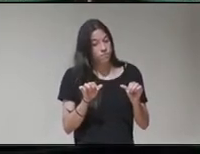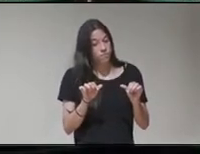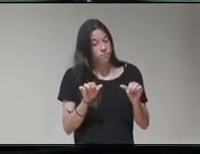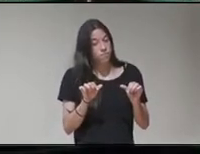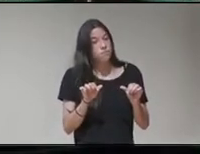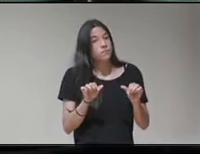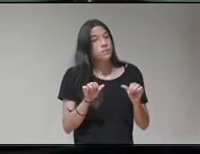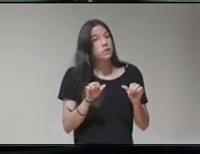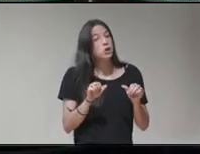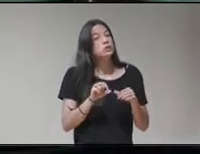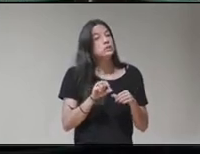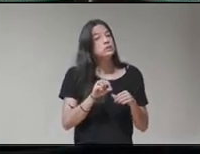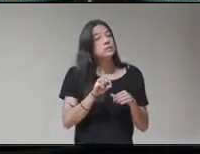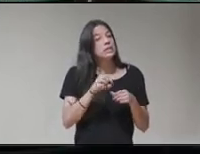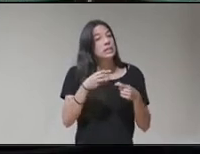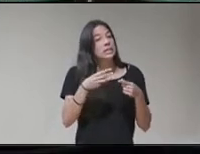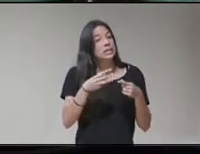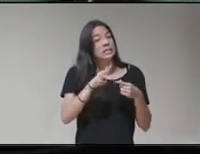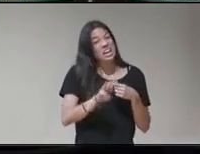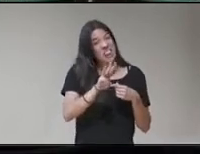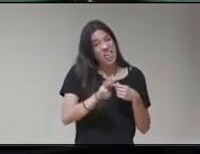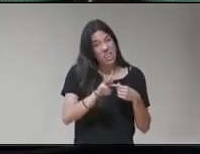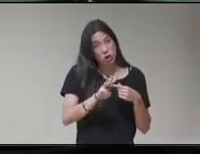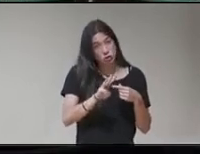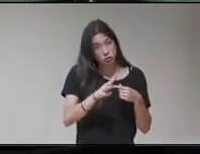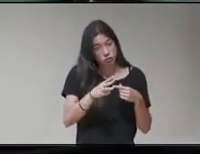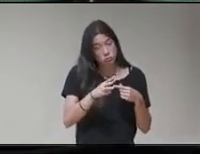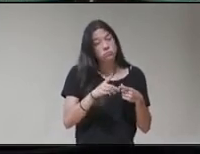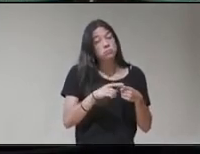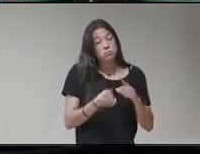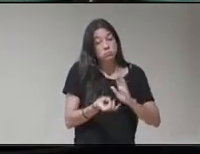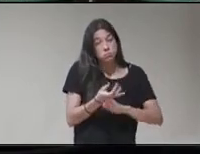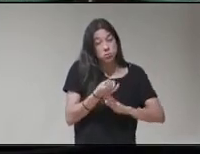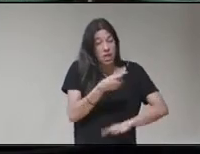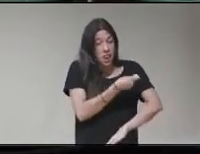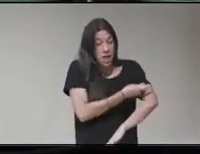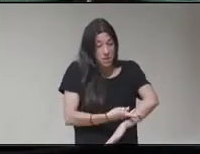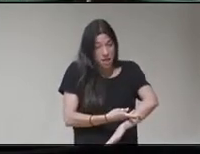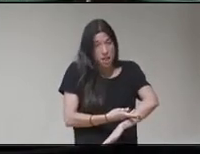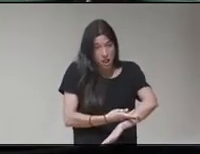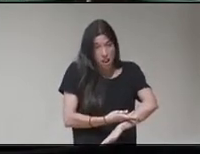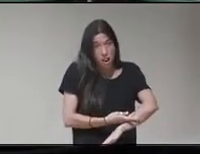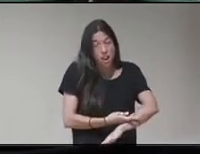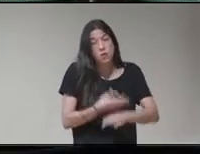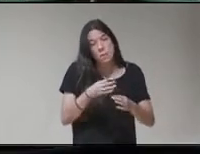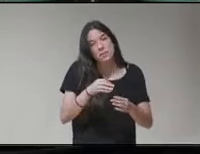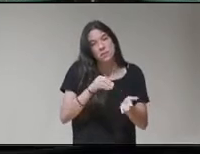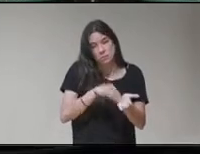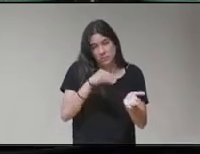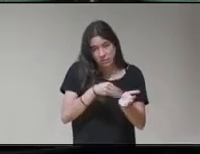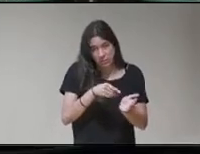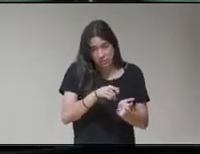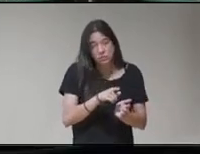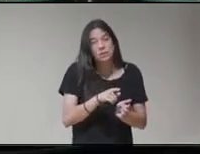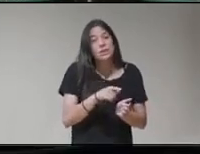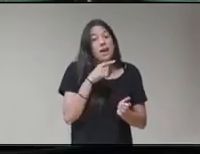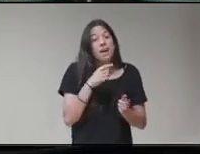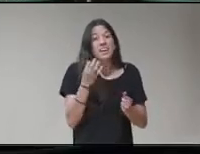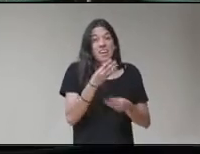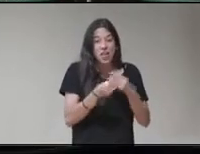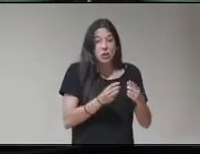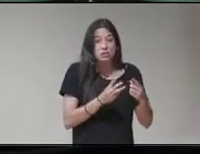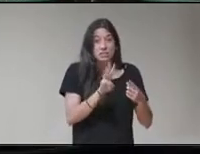los triglicéridos que son producidos en la piel, fundamentalmente los de las regiones sebáceas, ya sabéis, y entonces corta